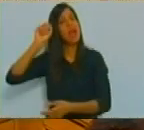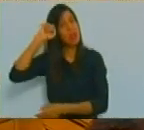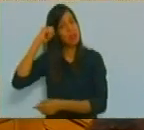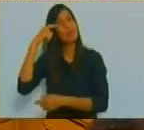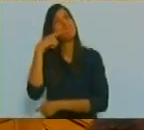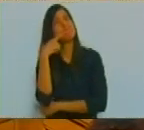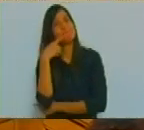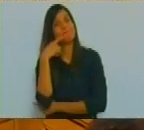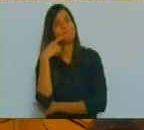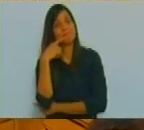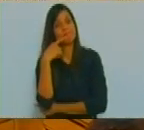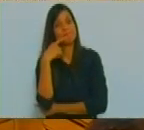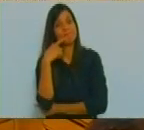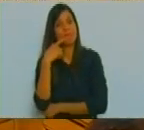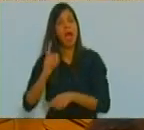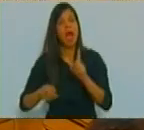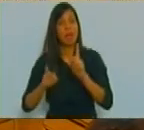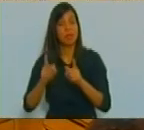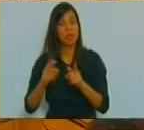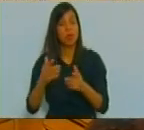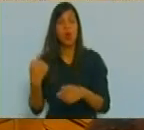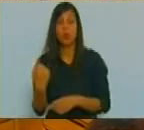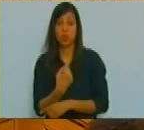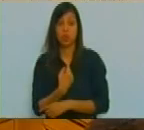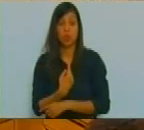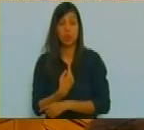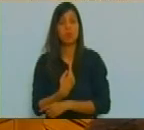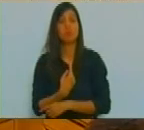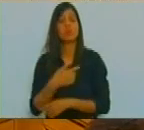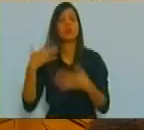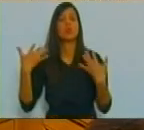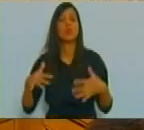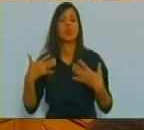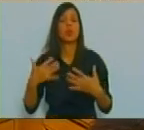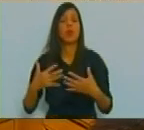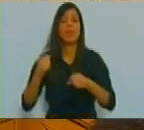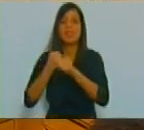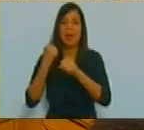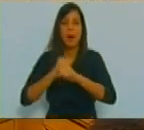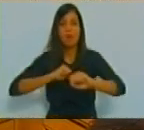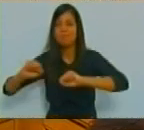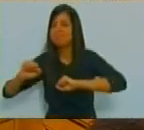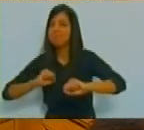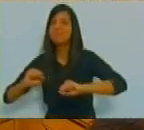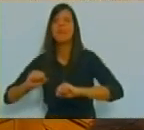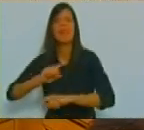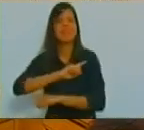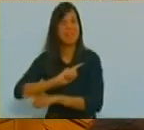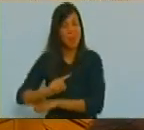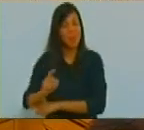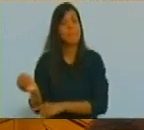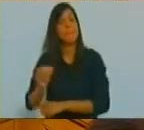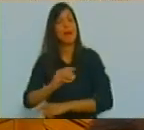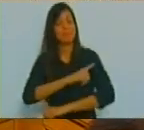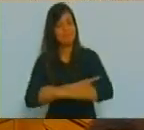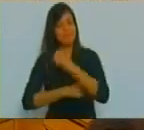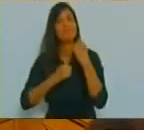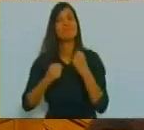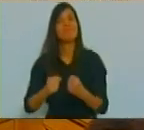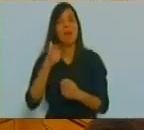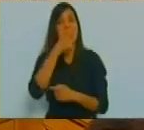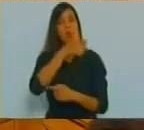tiene mucha razón ministro nosotros tenemos una deuda histórica con la revolución bolivariana con el pueblo